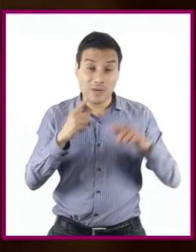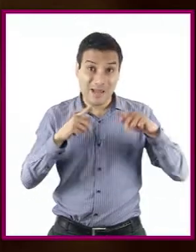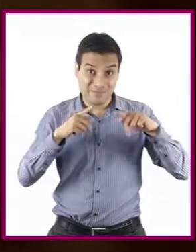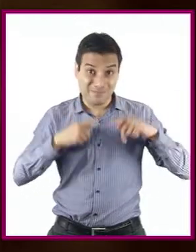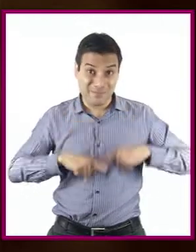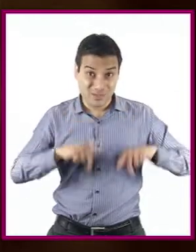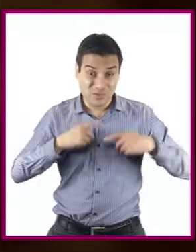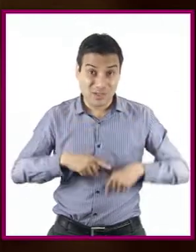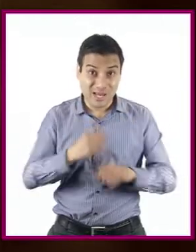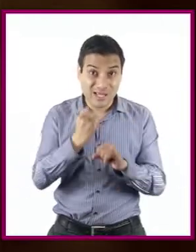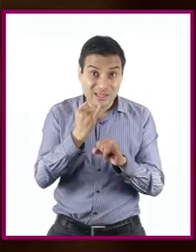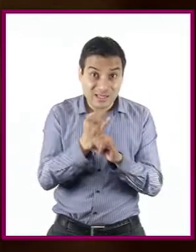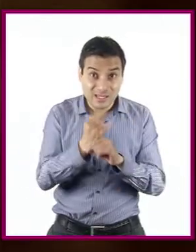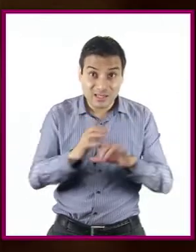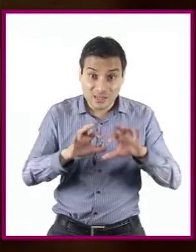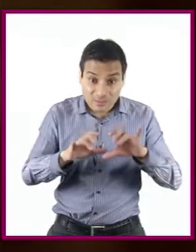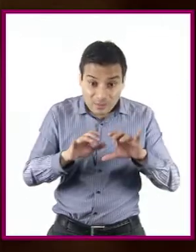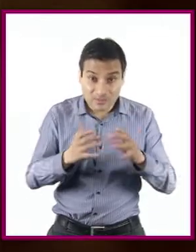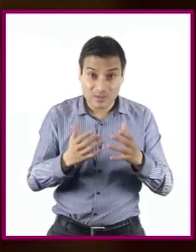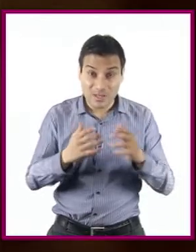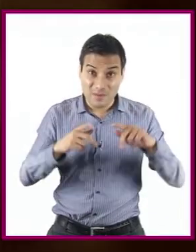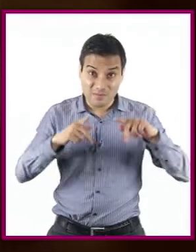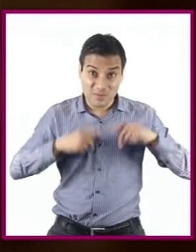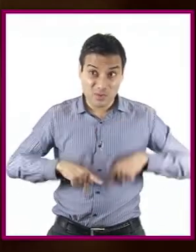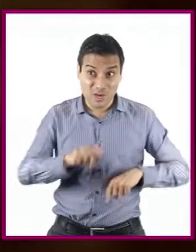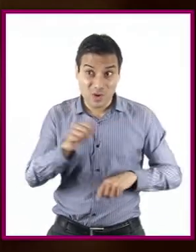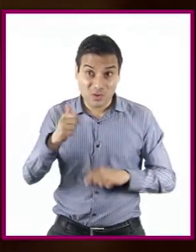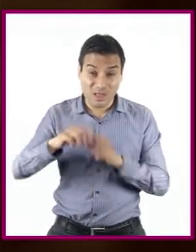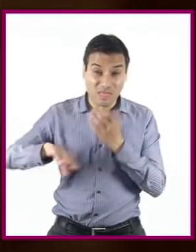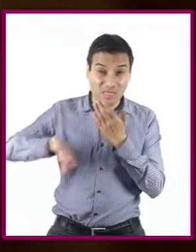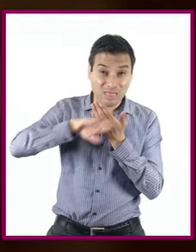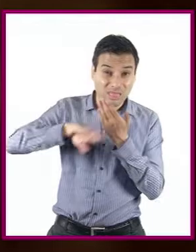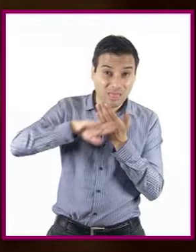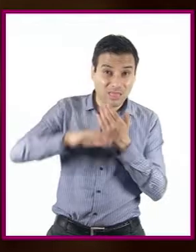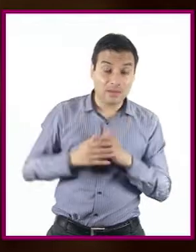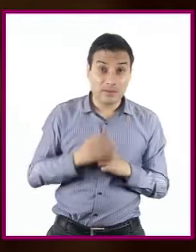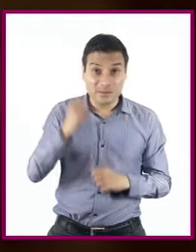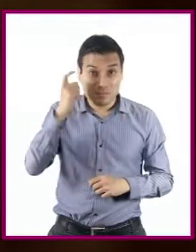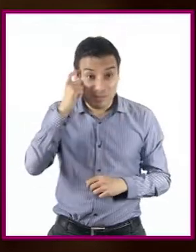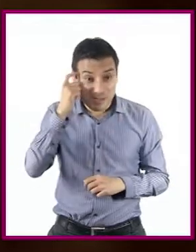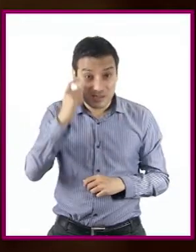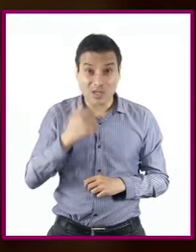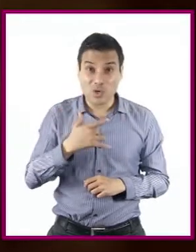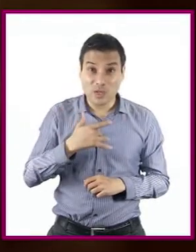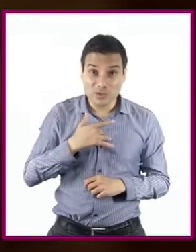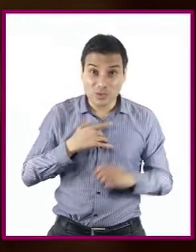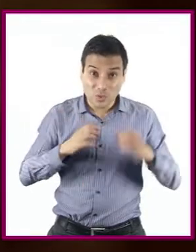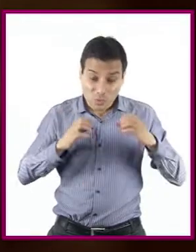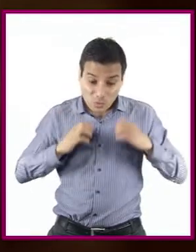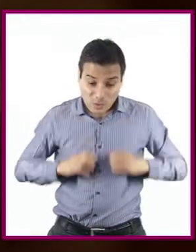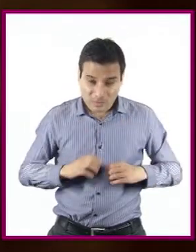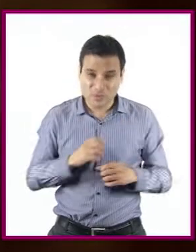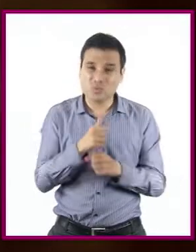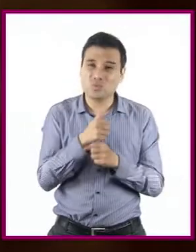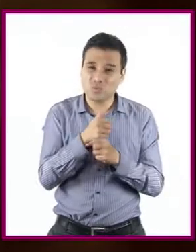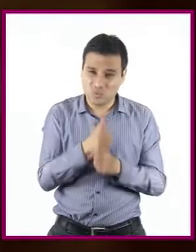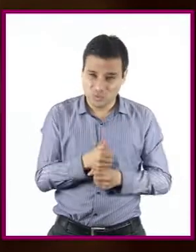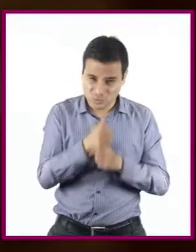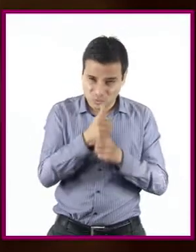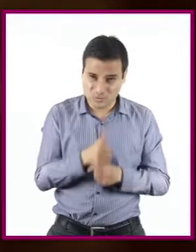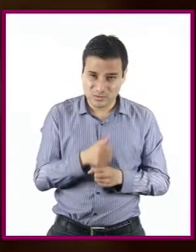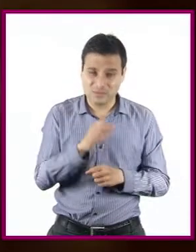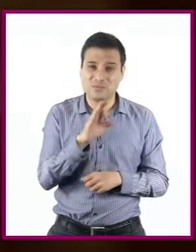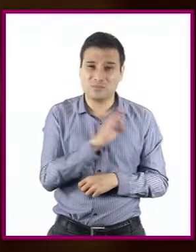ámbito digital, su mente, su cuerpo y su corazón son afectados. Pueden sufrir daño emocional, psicológico